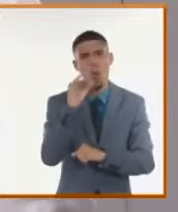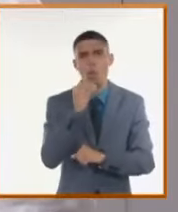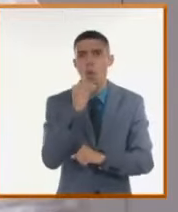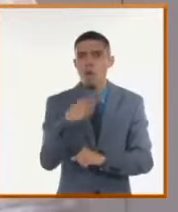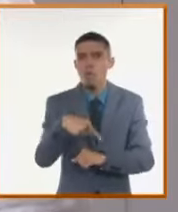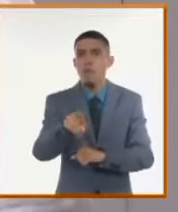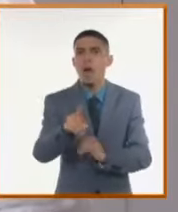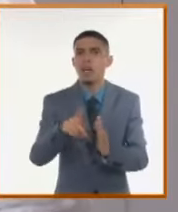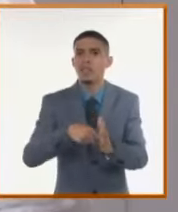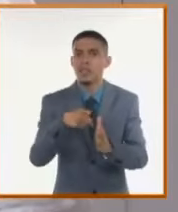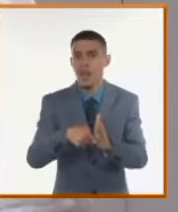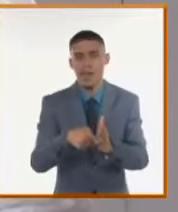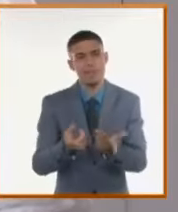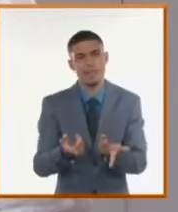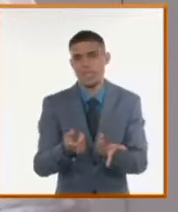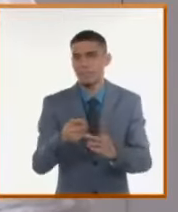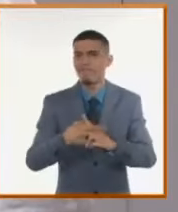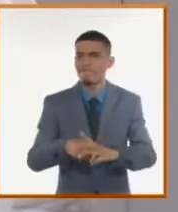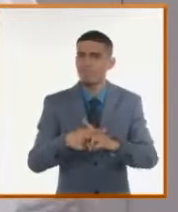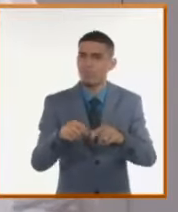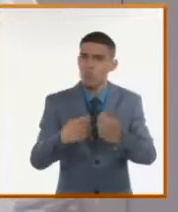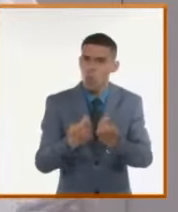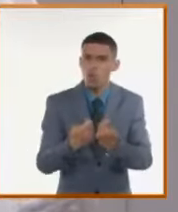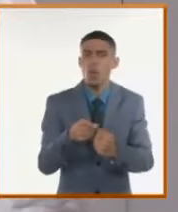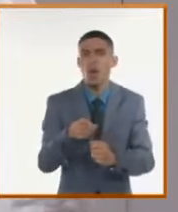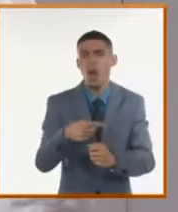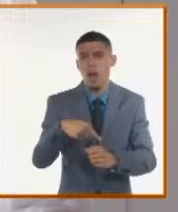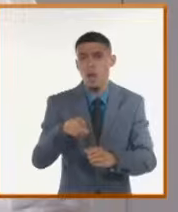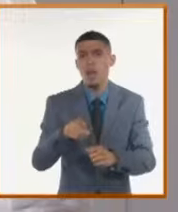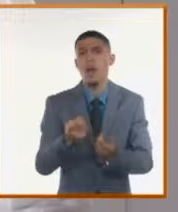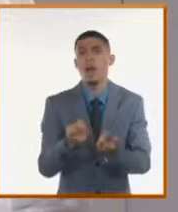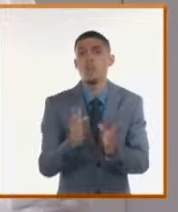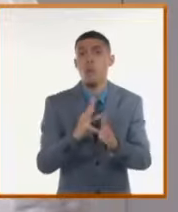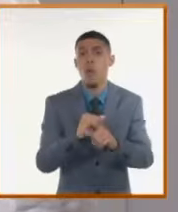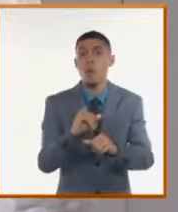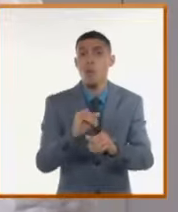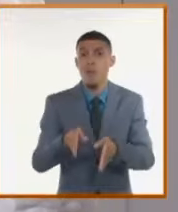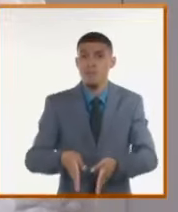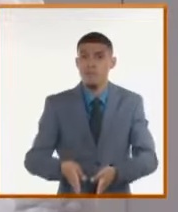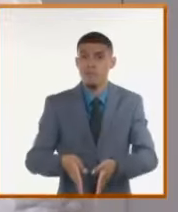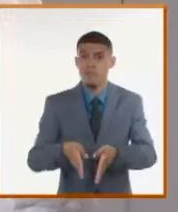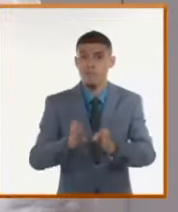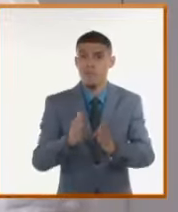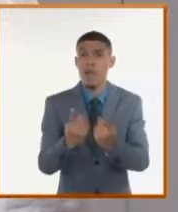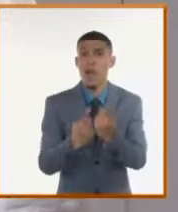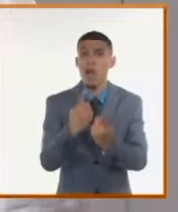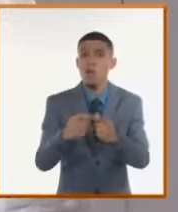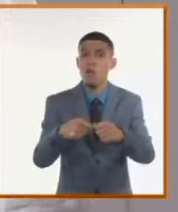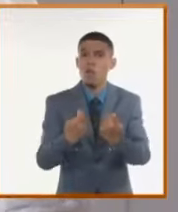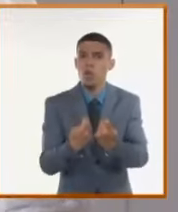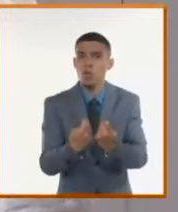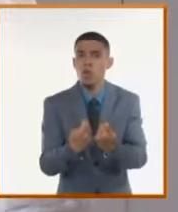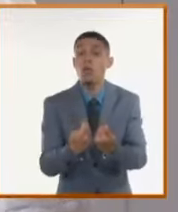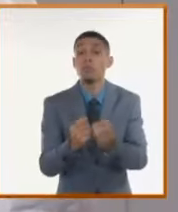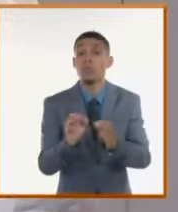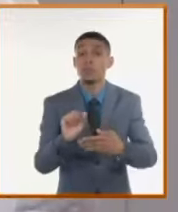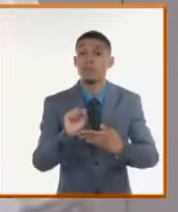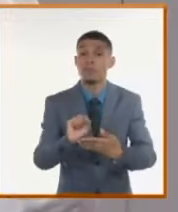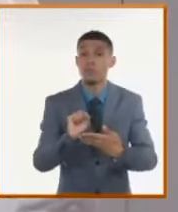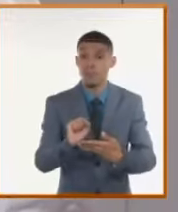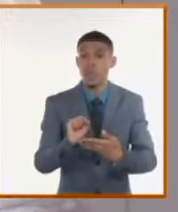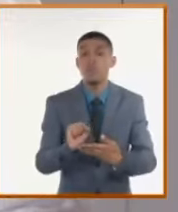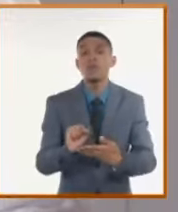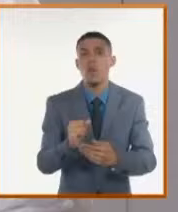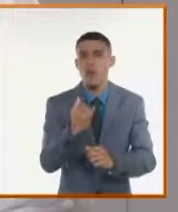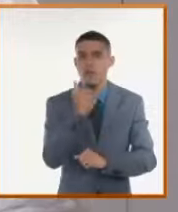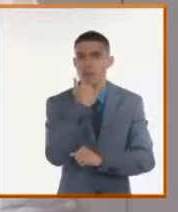otros están vinculados realmente a que no tenemos el matear rante casi todos estos servicios sean con con coches motores